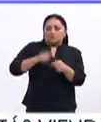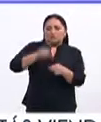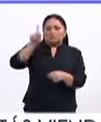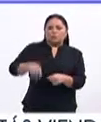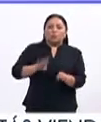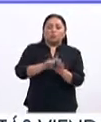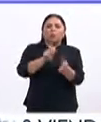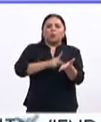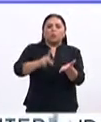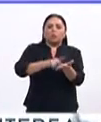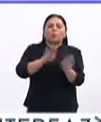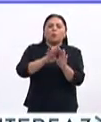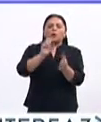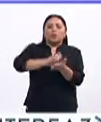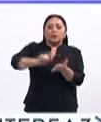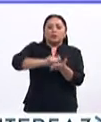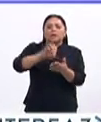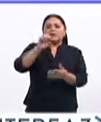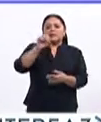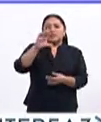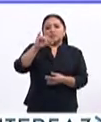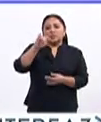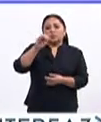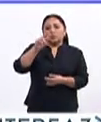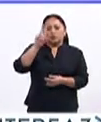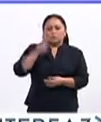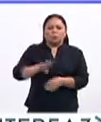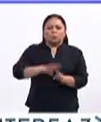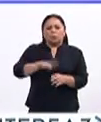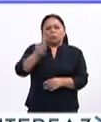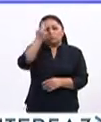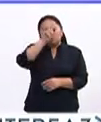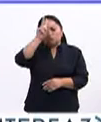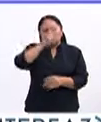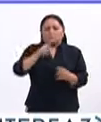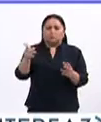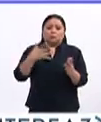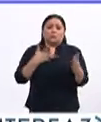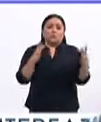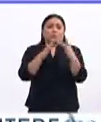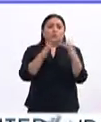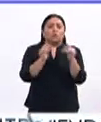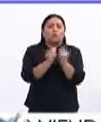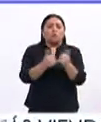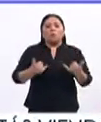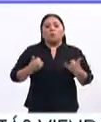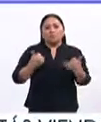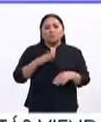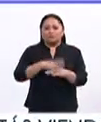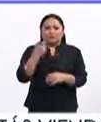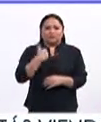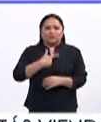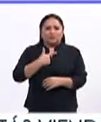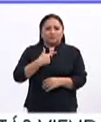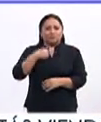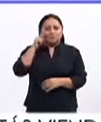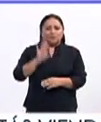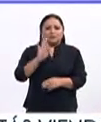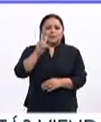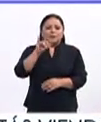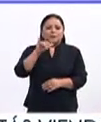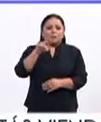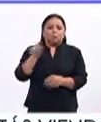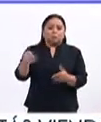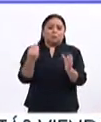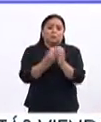poética, se ha hecho un escritor, que es un escritor muy generoso, que tiene mucho contacto con los jóvenes, eso me gusta, y yo creo que por eso está tan vivo. Sí. Él